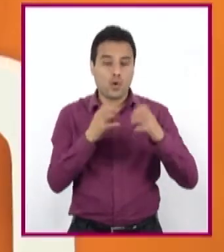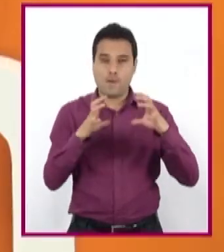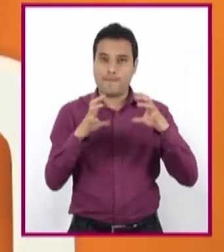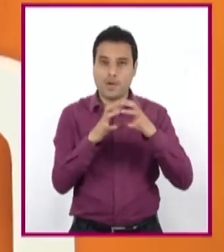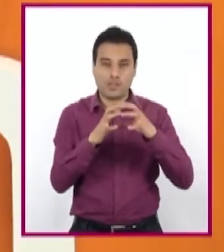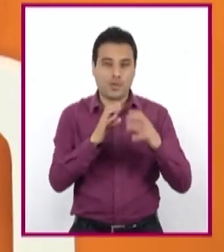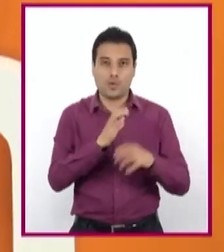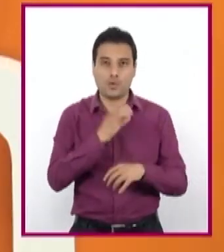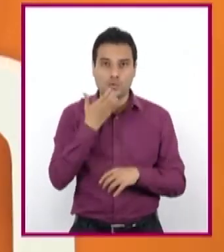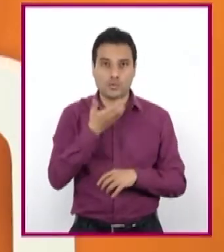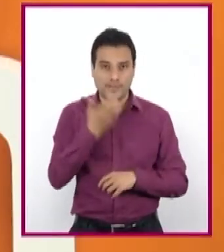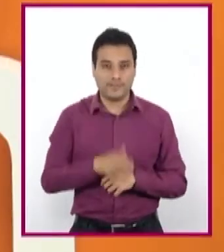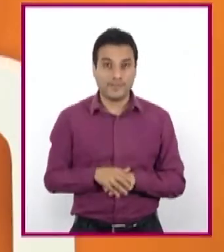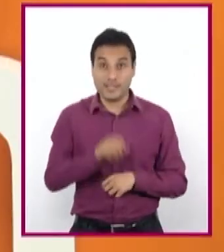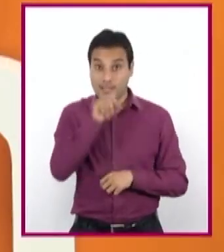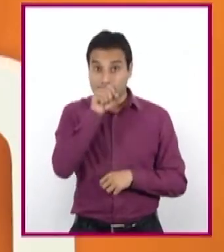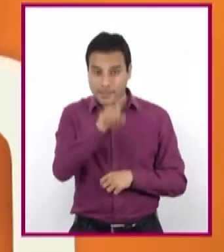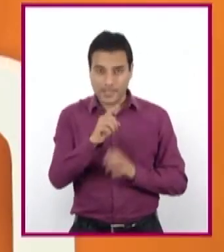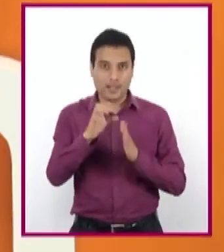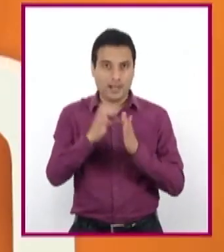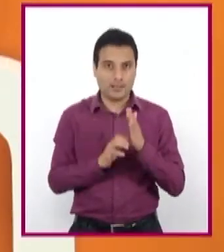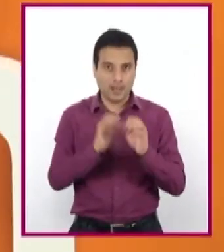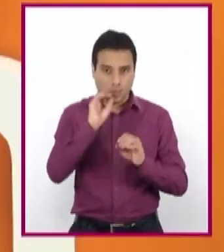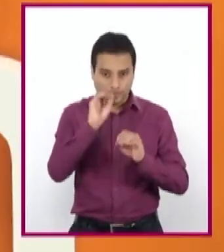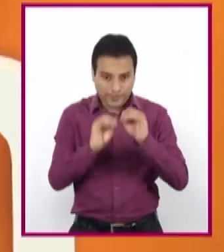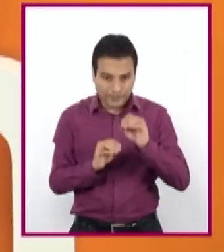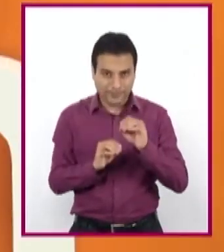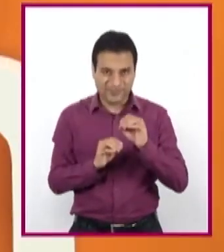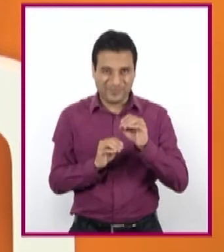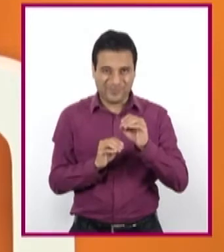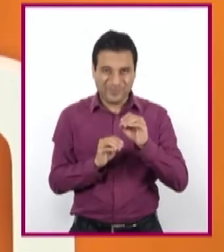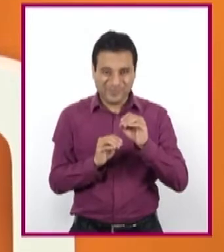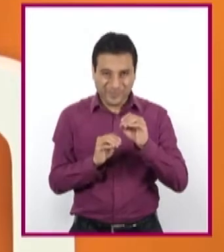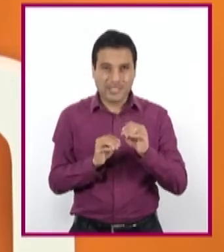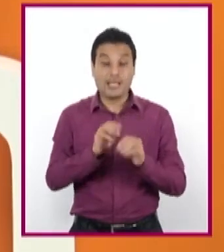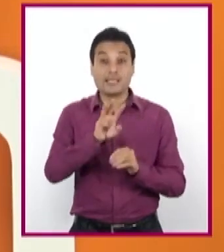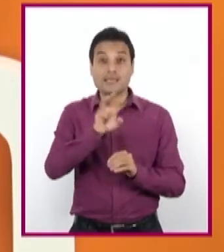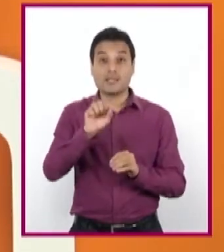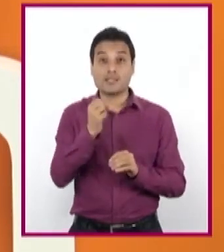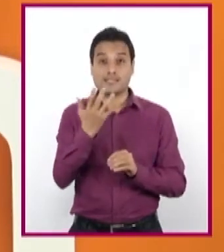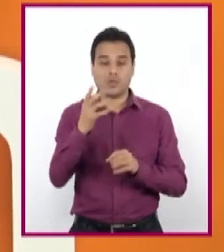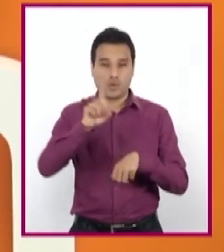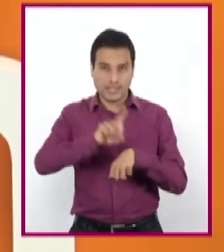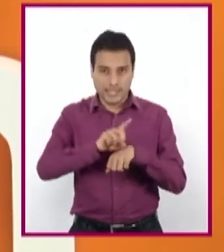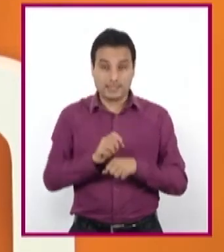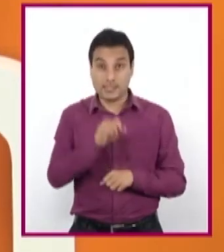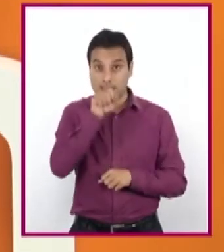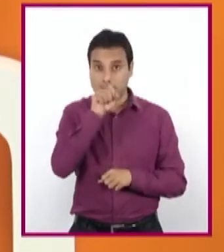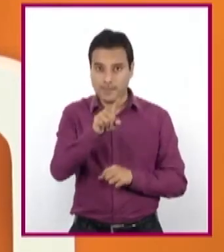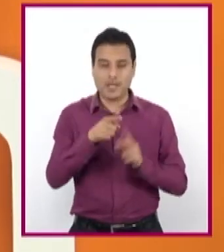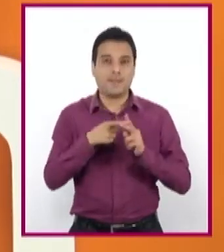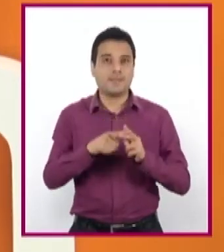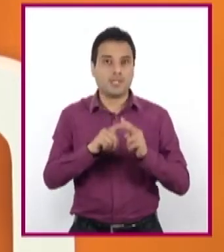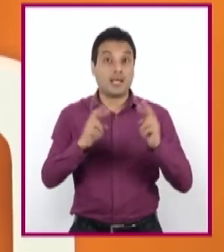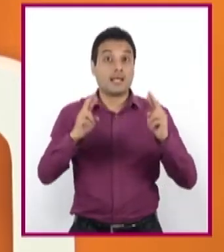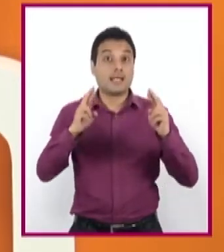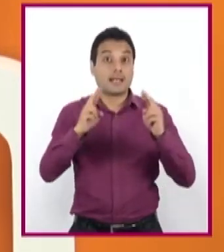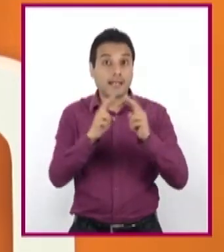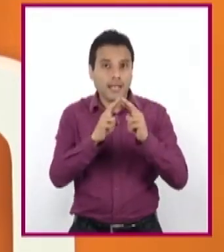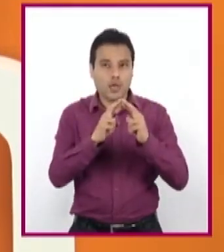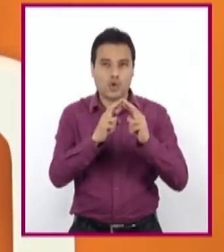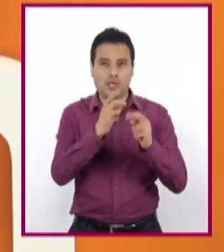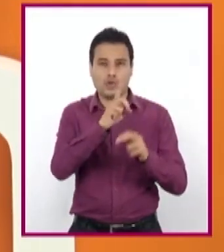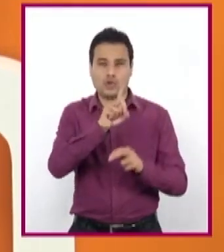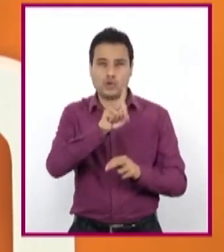la conformación de un calendario agrícola de 365 días y los inicios de la religión politeísta, siendo el